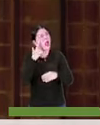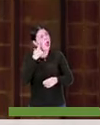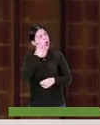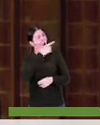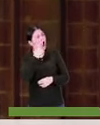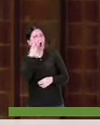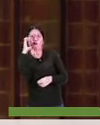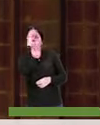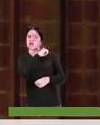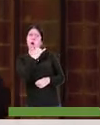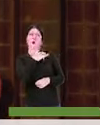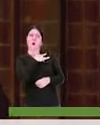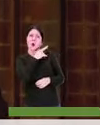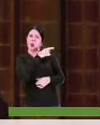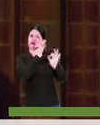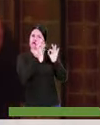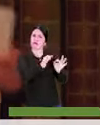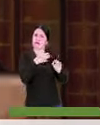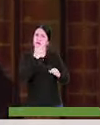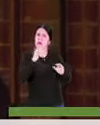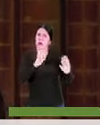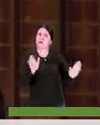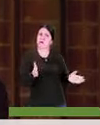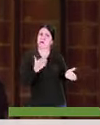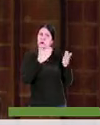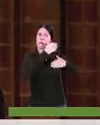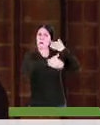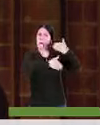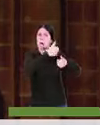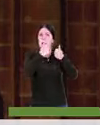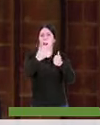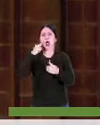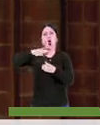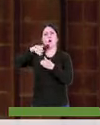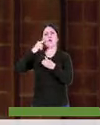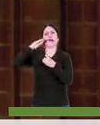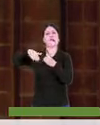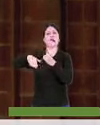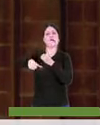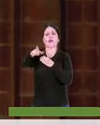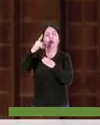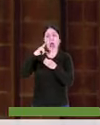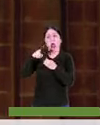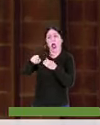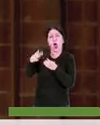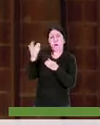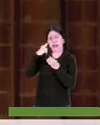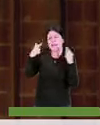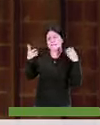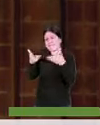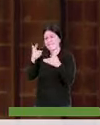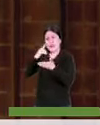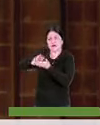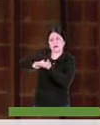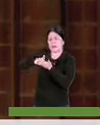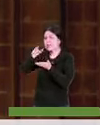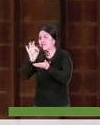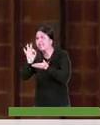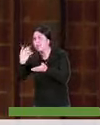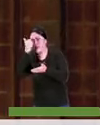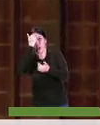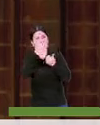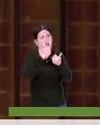esa infraestructura soñada la sigamos viendo avanzando, que esos huecos que tenemos en la ciudad podamos ayudar a ir tapando los más importantes, los más relevantes,